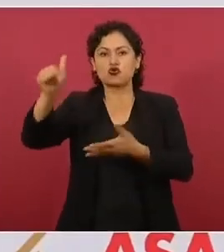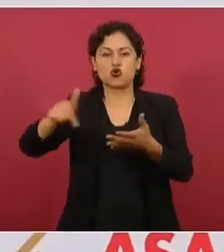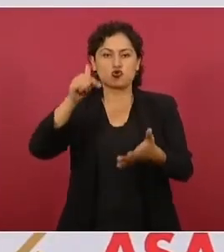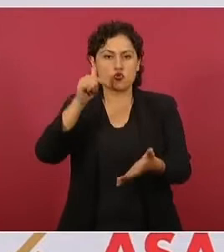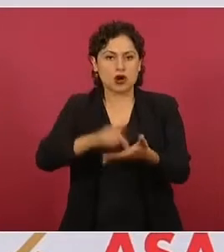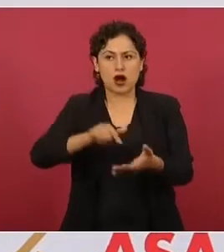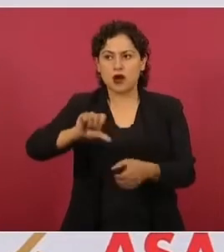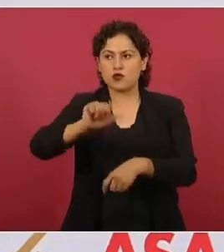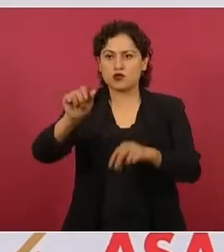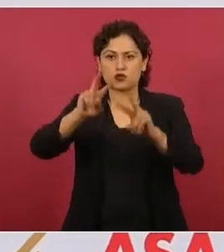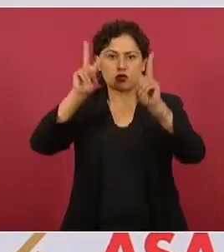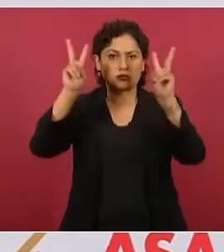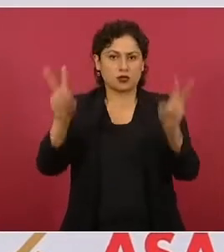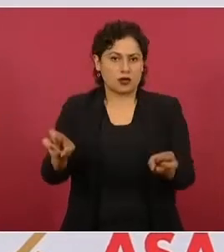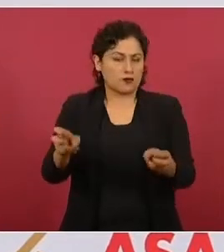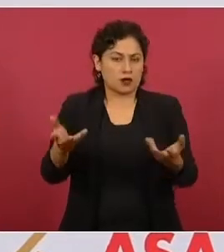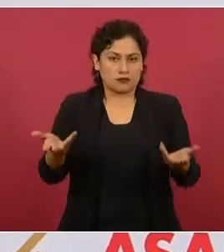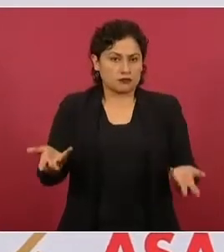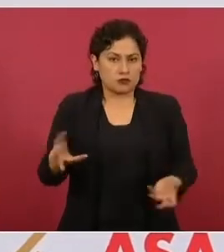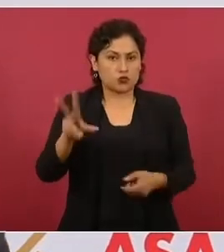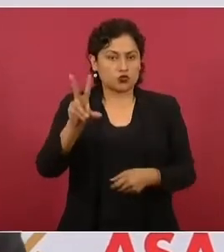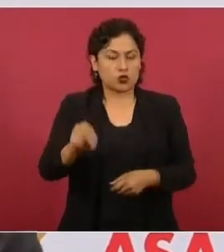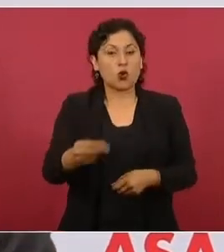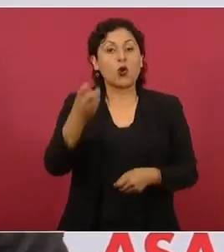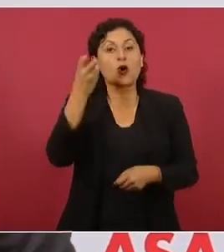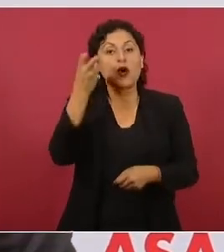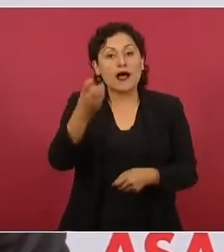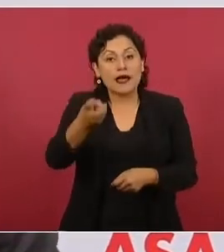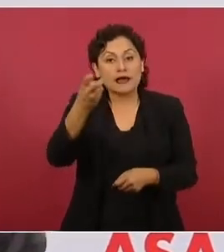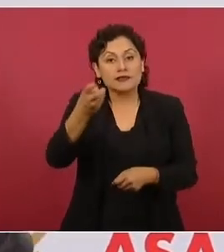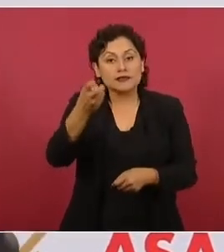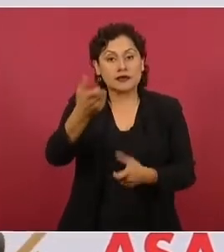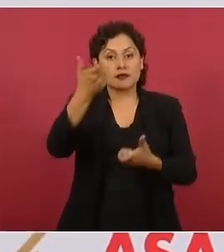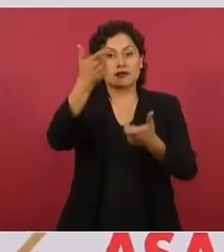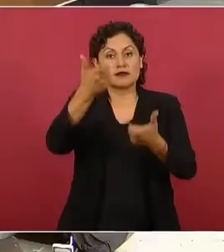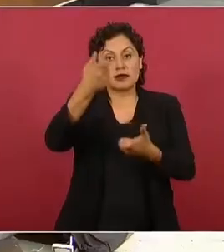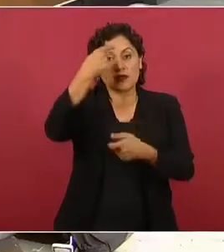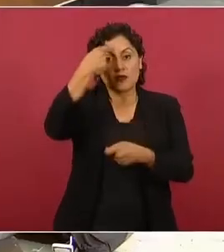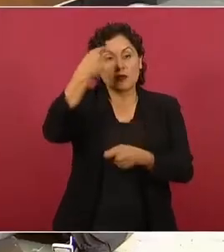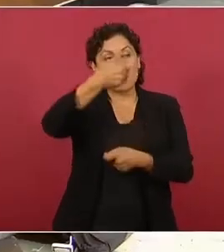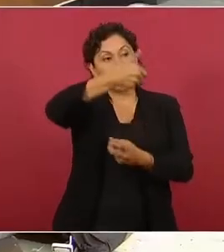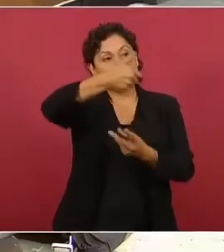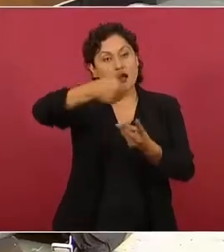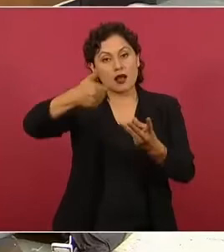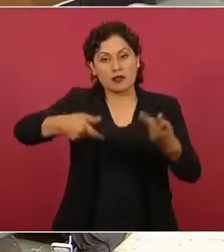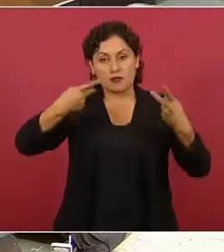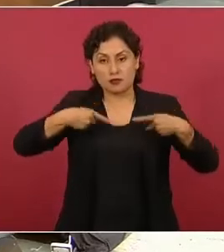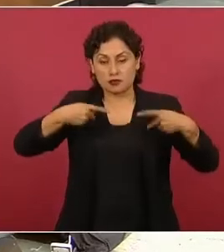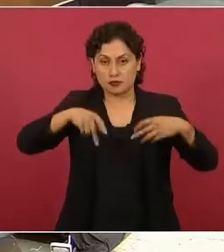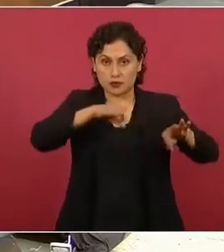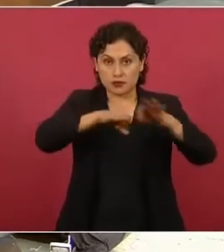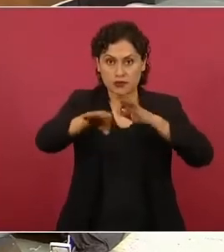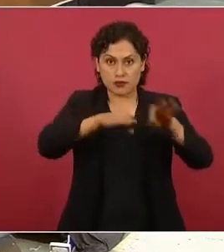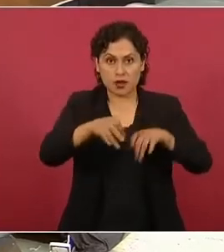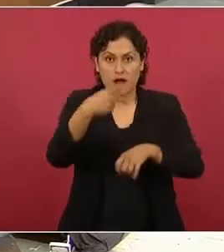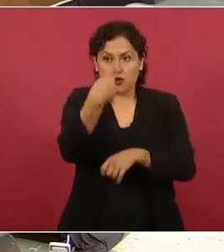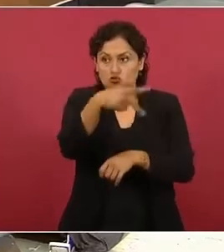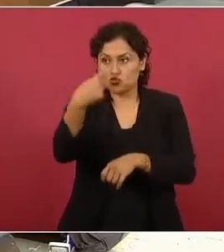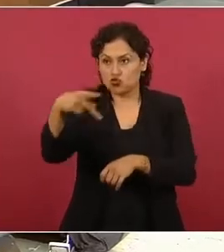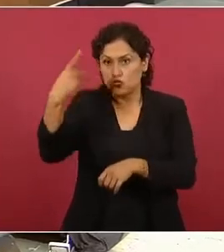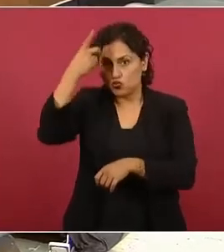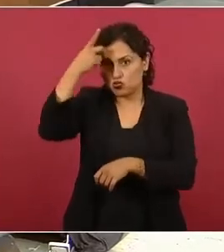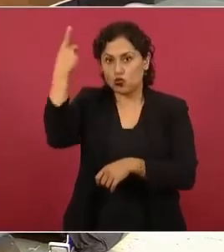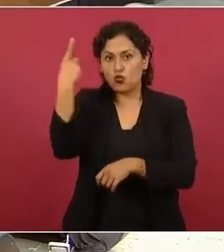ignorando que estos son propiedad exclusiva de todos y cada uno de los derechohabientes del instituto. Y a usted ahí manifestó